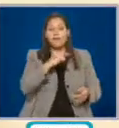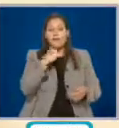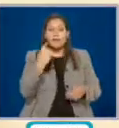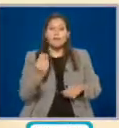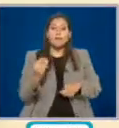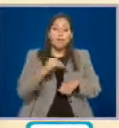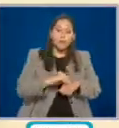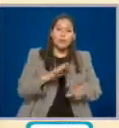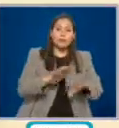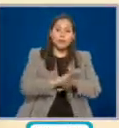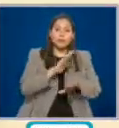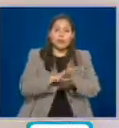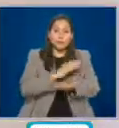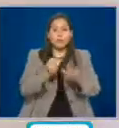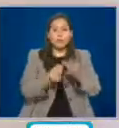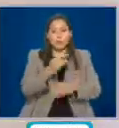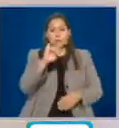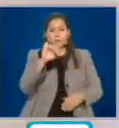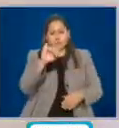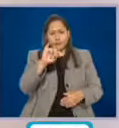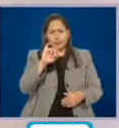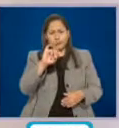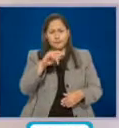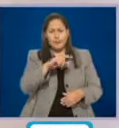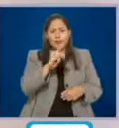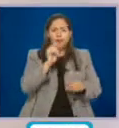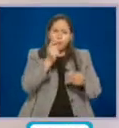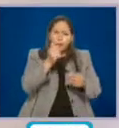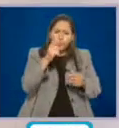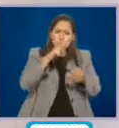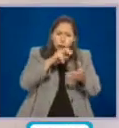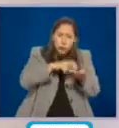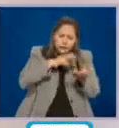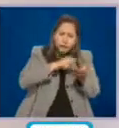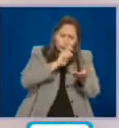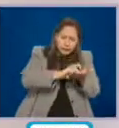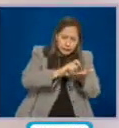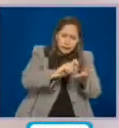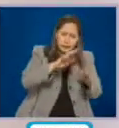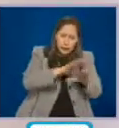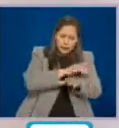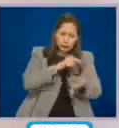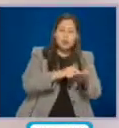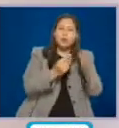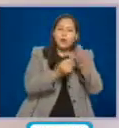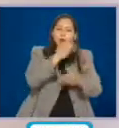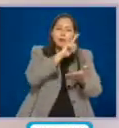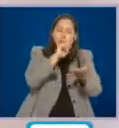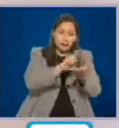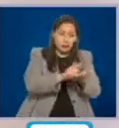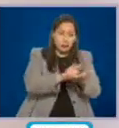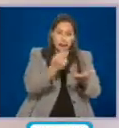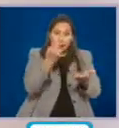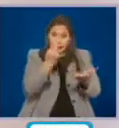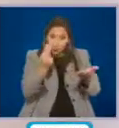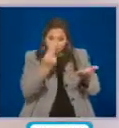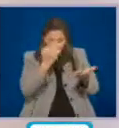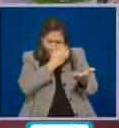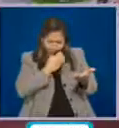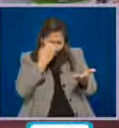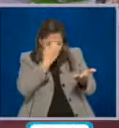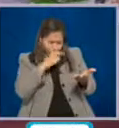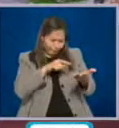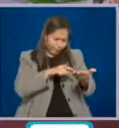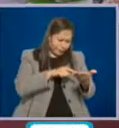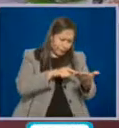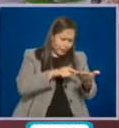cambios precisamente. Sí, vienen adaptaciones a principios, una serie de principios. todos nos tenemos que armonizar en esos principios,